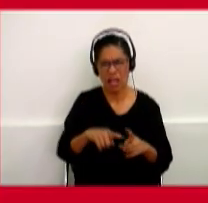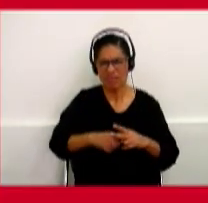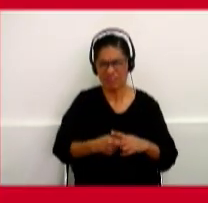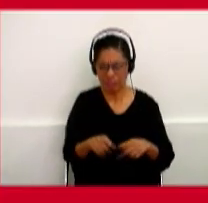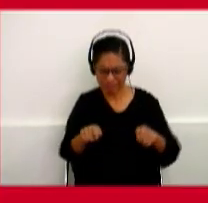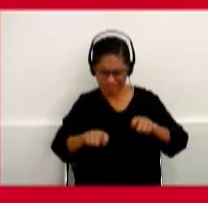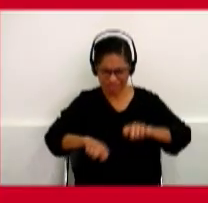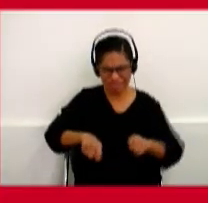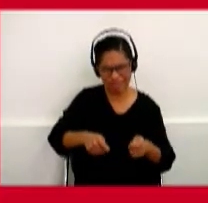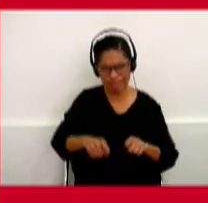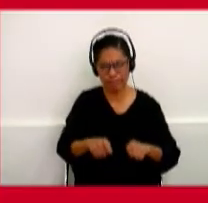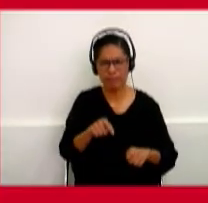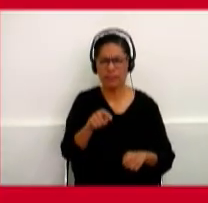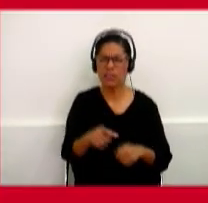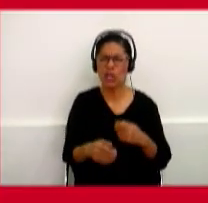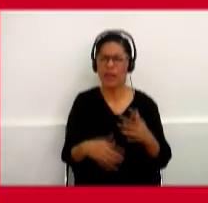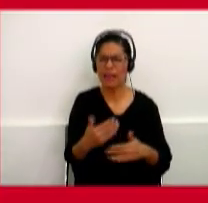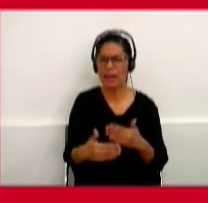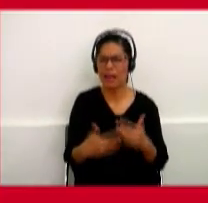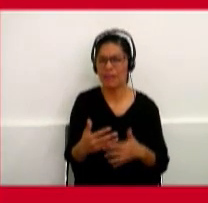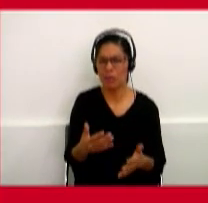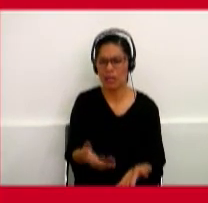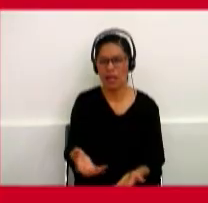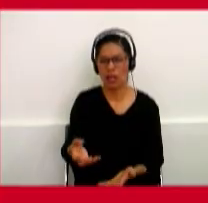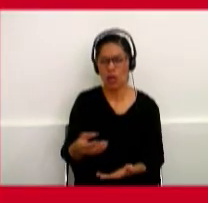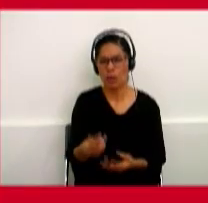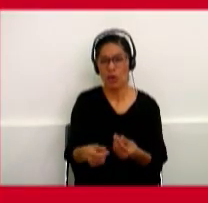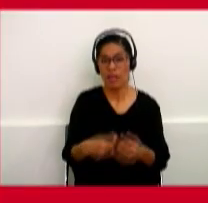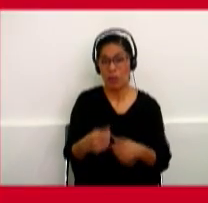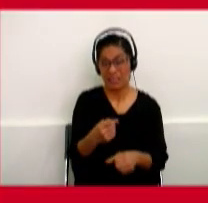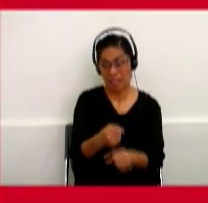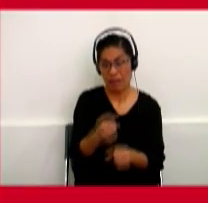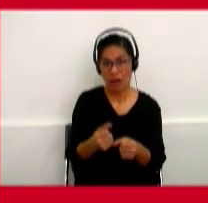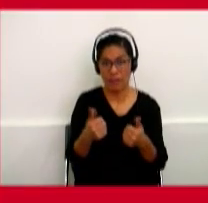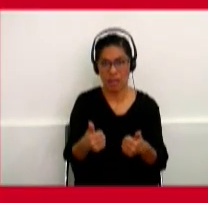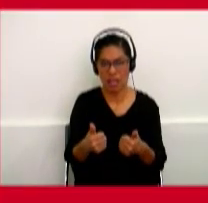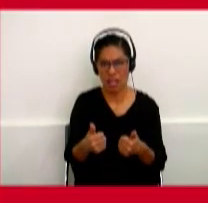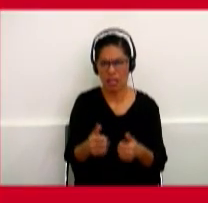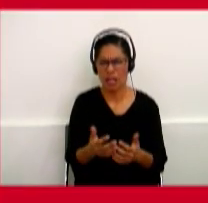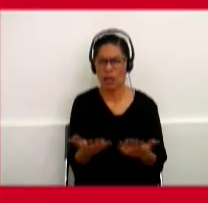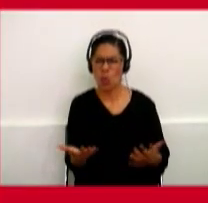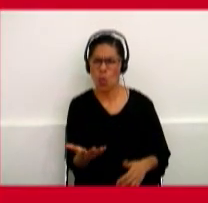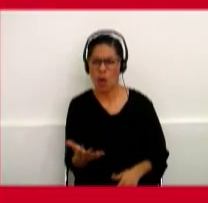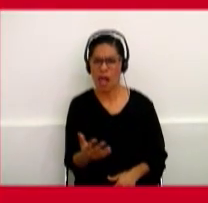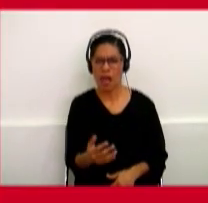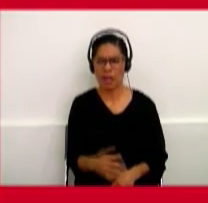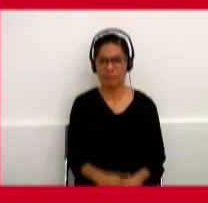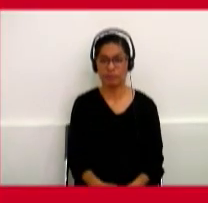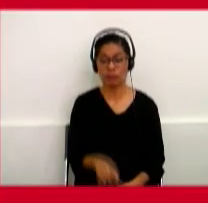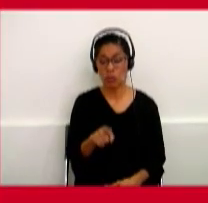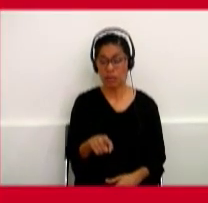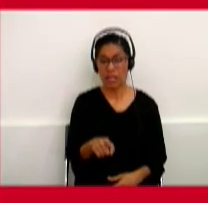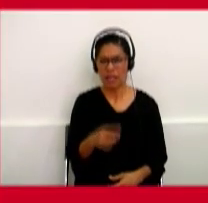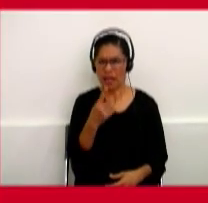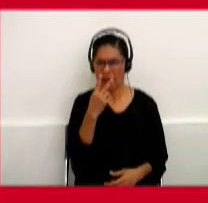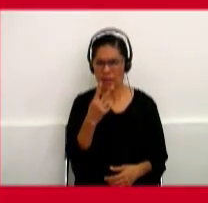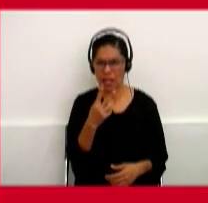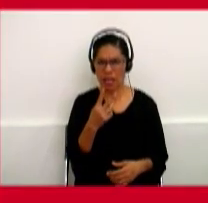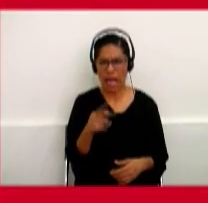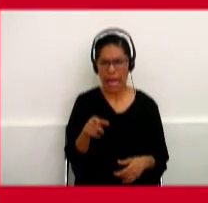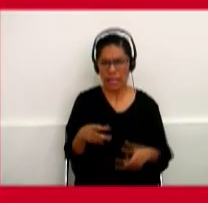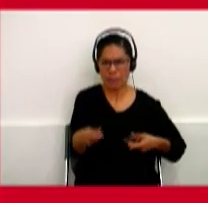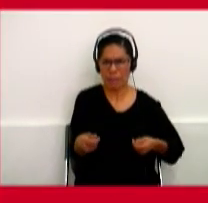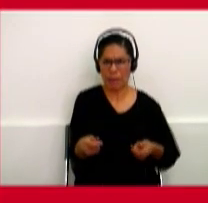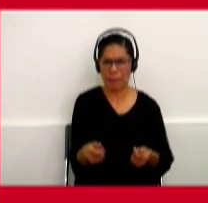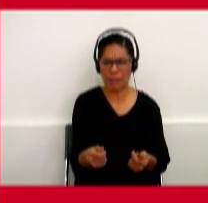alineado con los resultados de la productividad. Una de las cosas que hemos notado, de hecho, es que si ustedes toman los datos de la aceleración, llevan a